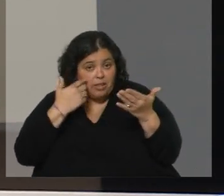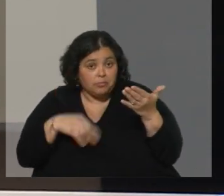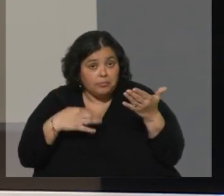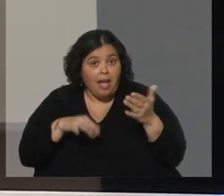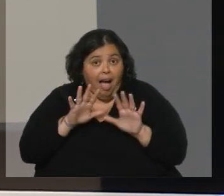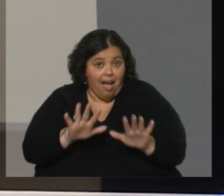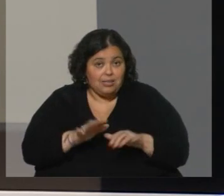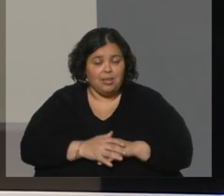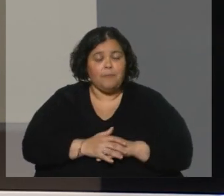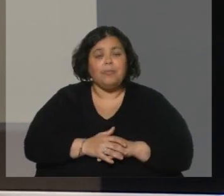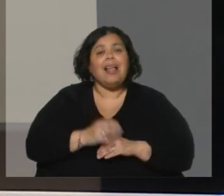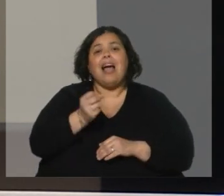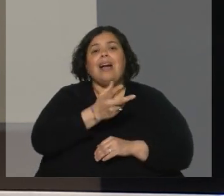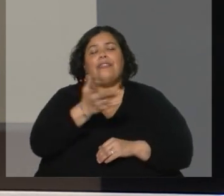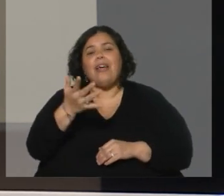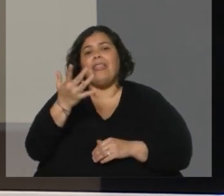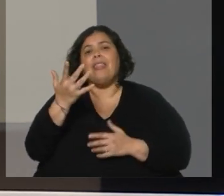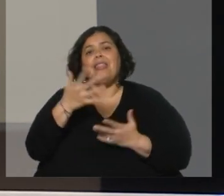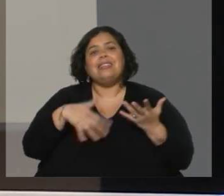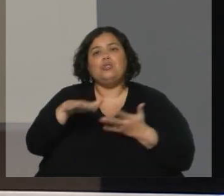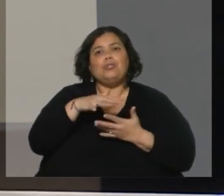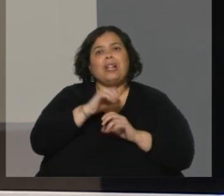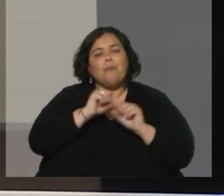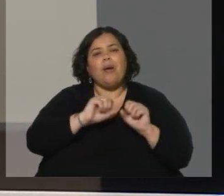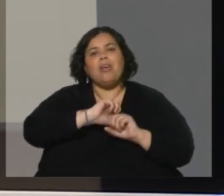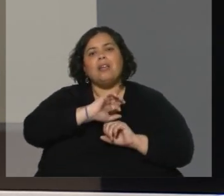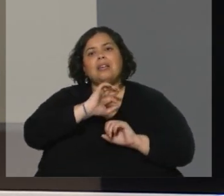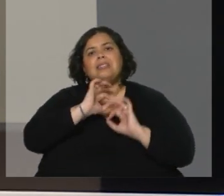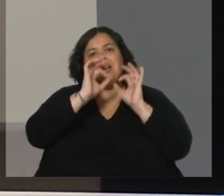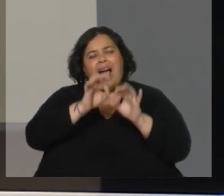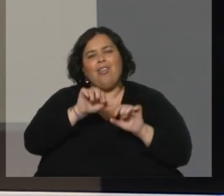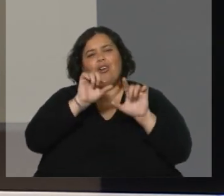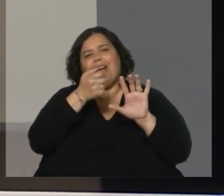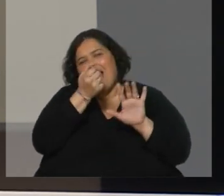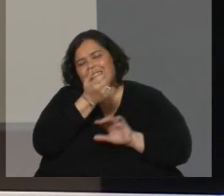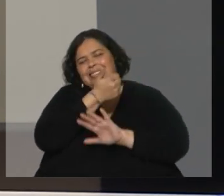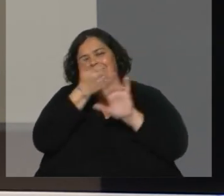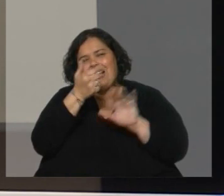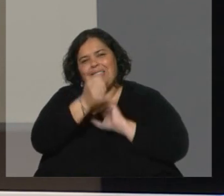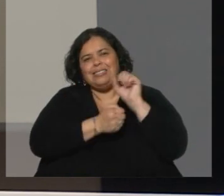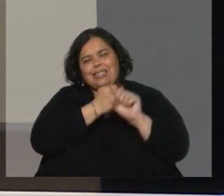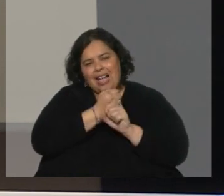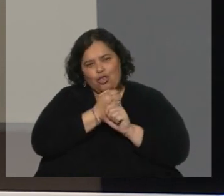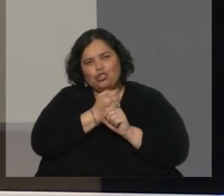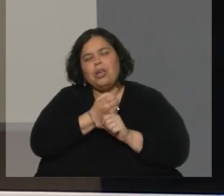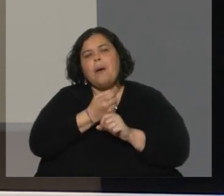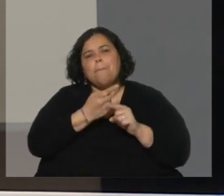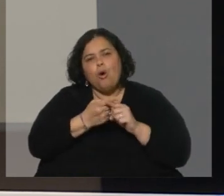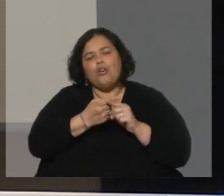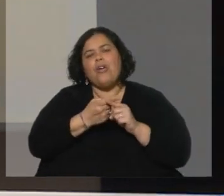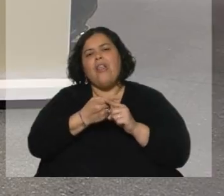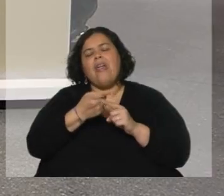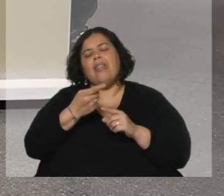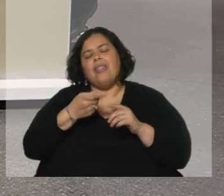de cuáles son la cantidad de casos que puedan haberse alcanzado en estos casi seis años por delitos contra la conducción o medio ambiente